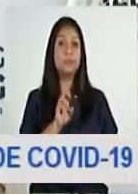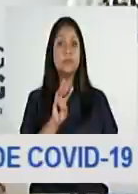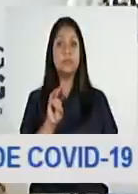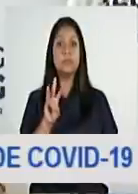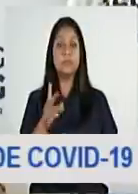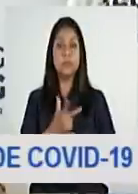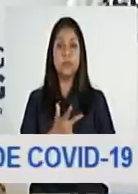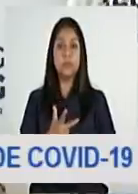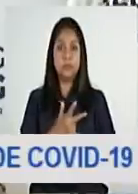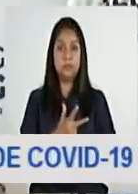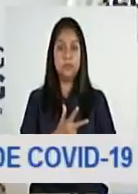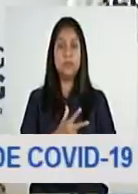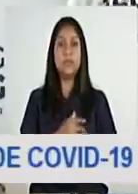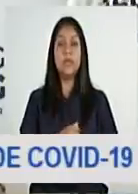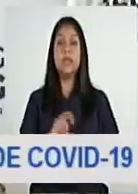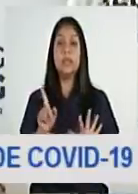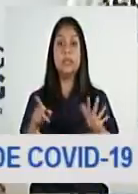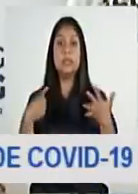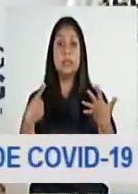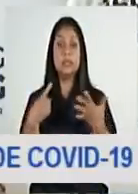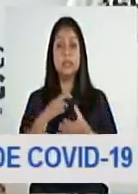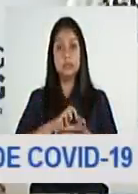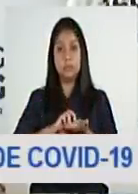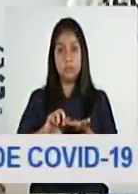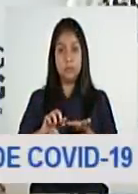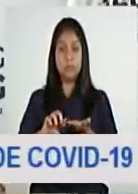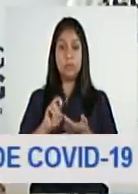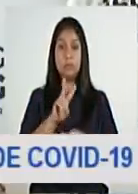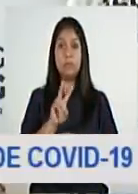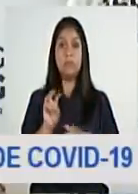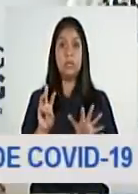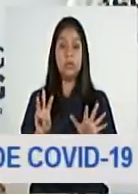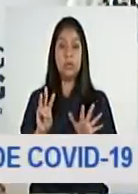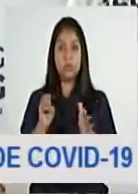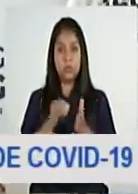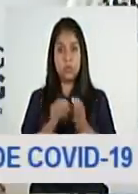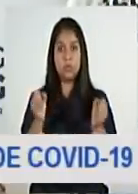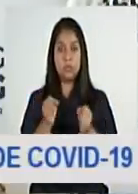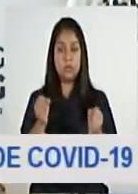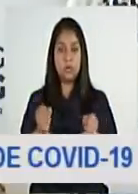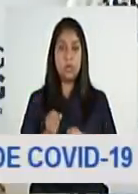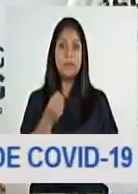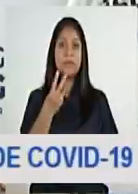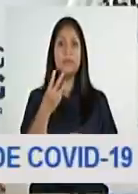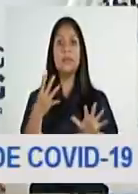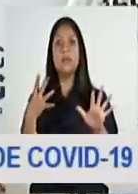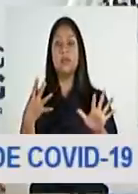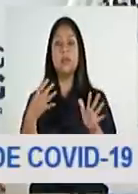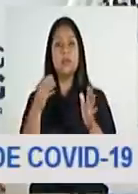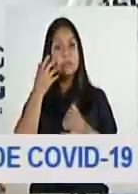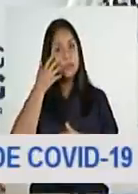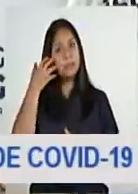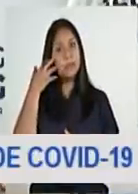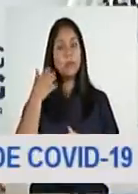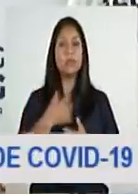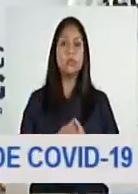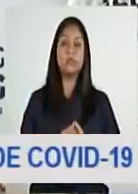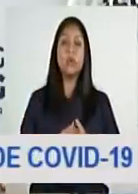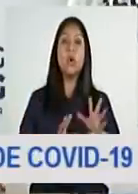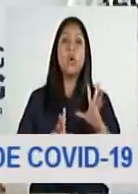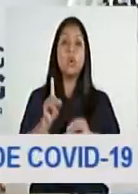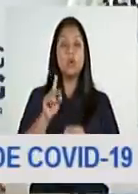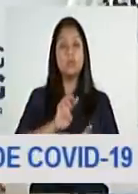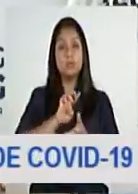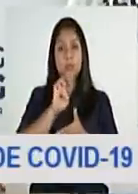233 en Guatemala, 16 en El Progreso, 28 en Quetzaltenango, 39 en San Marcos, 11